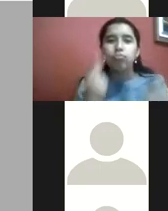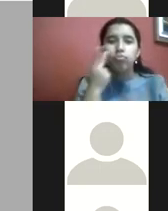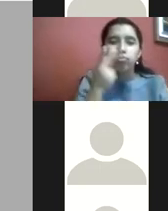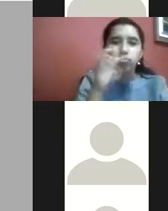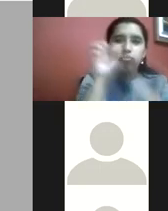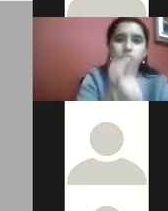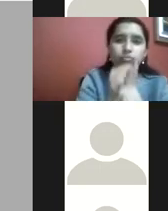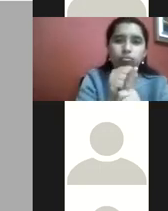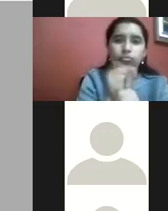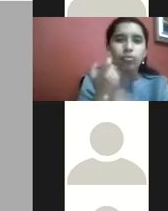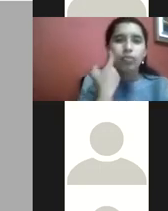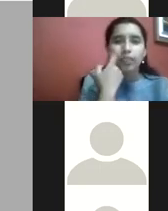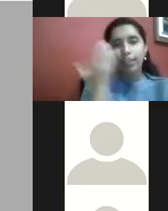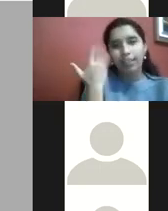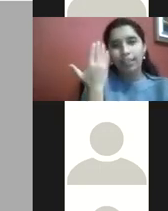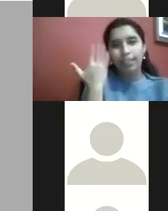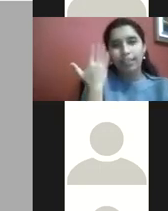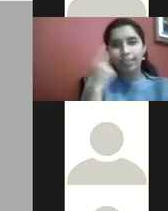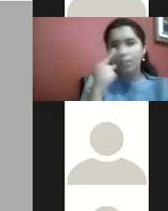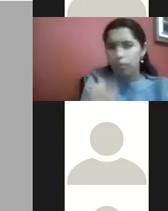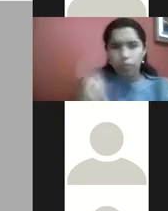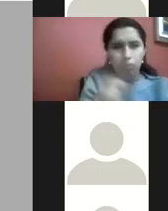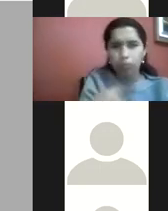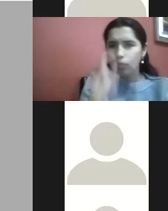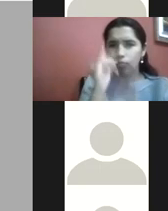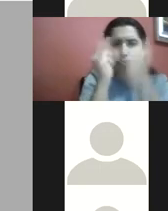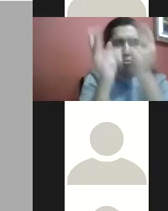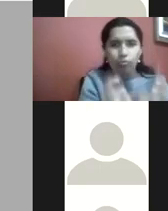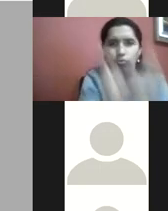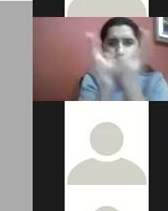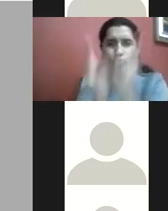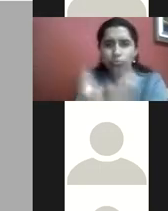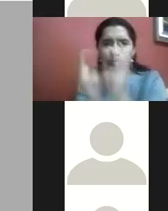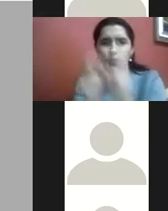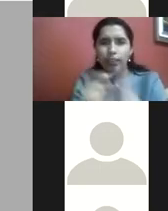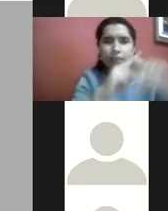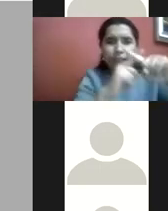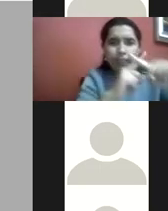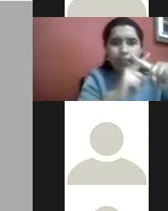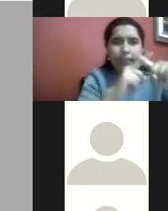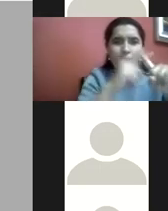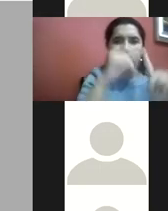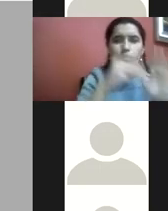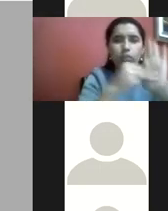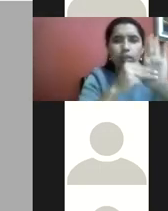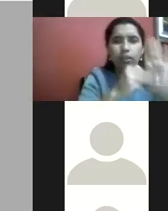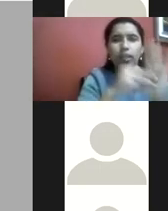habíamos hecho ya aquí arribita. La media muestral, el tamaño de muestra, desviación